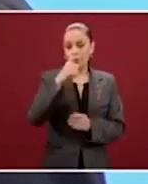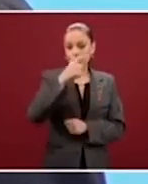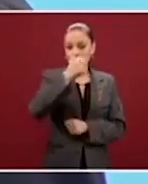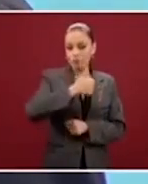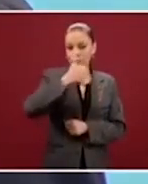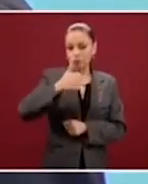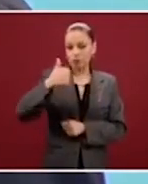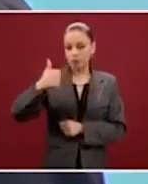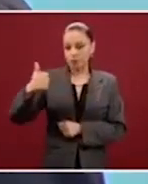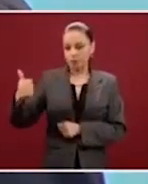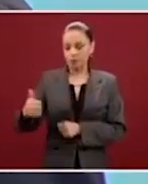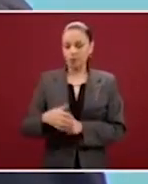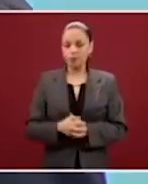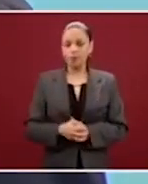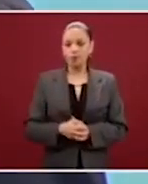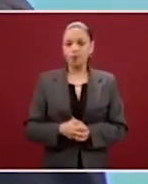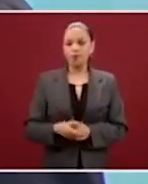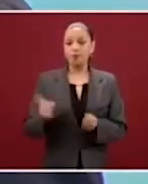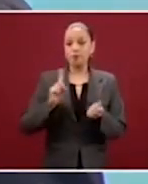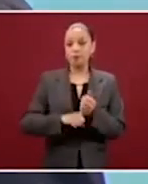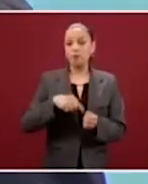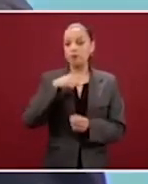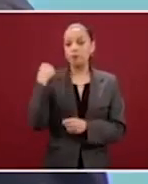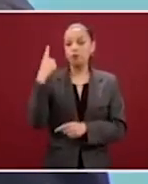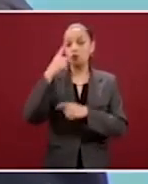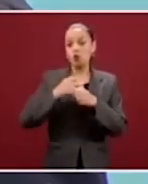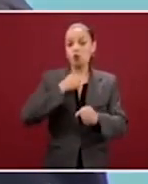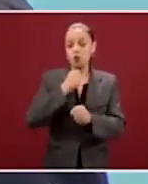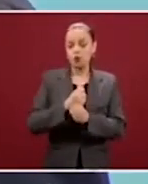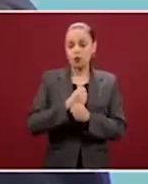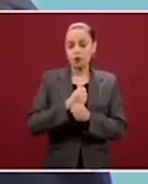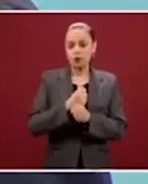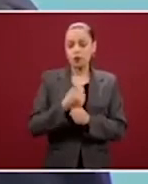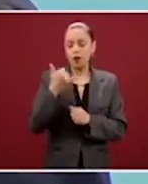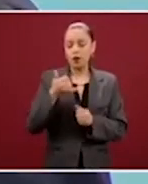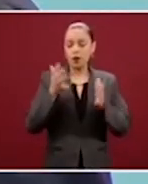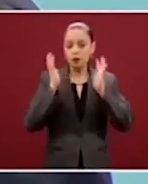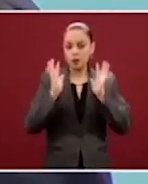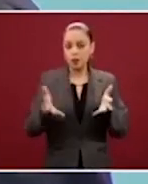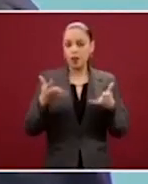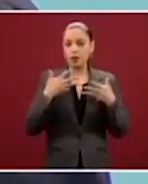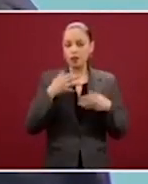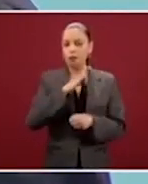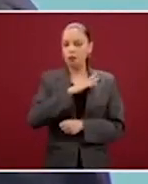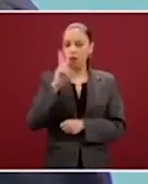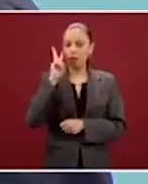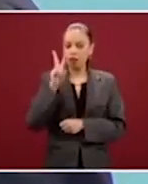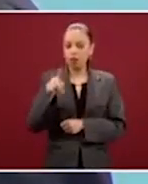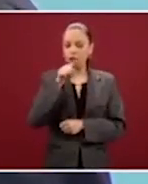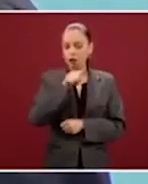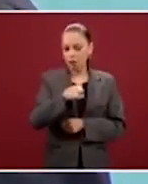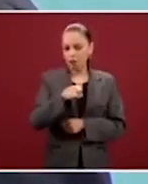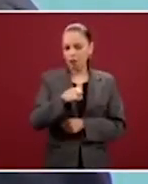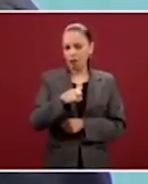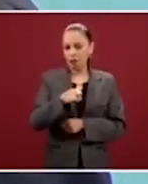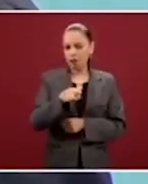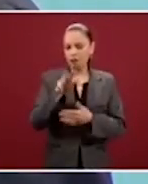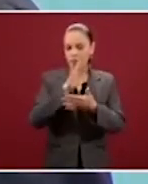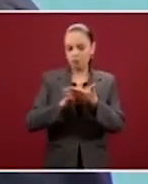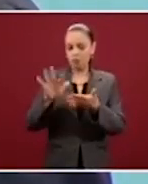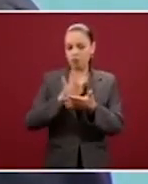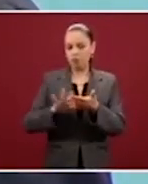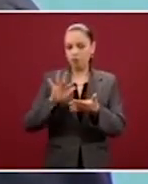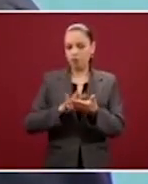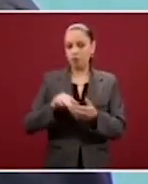prescribe al año, y para ya está también consultar las bases del sorteo en la página de